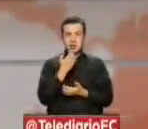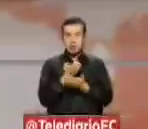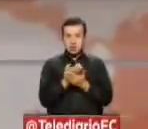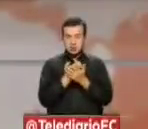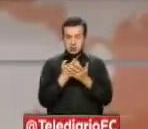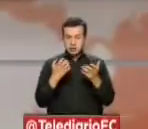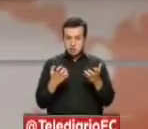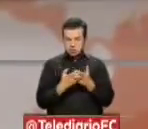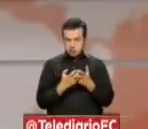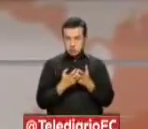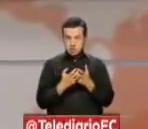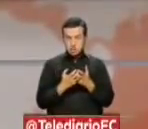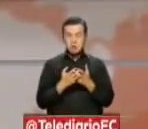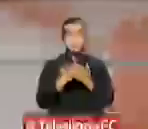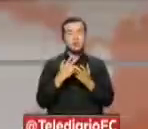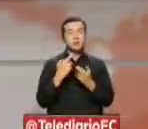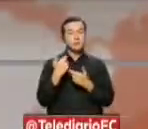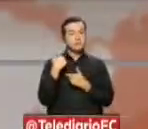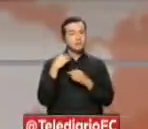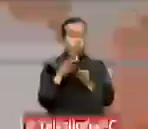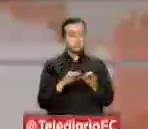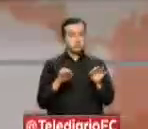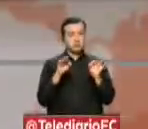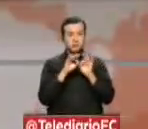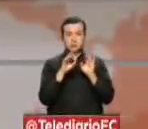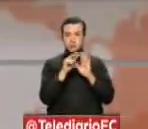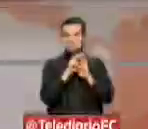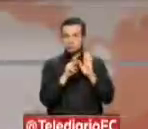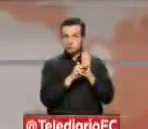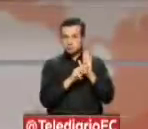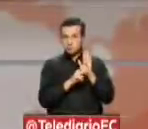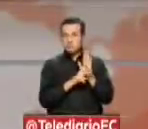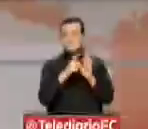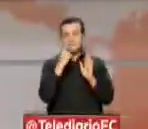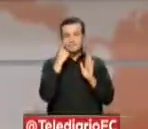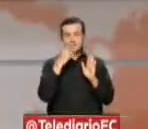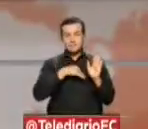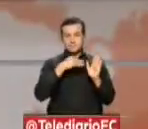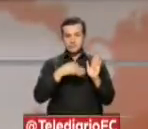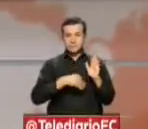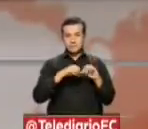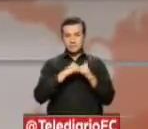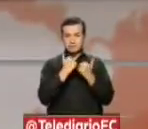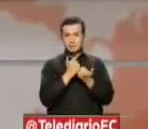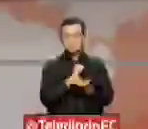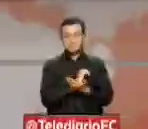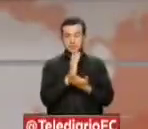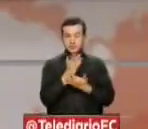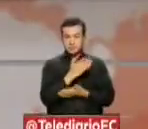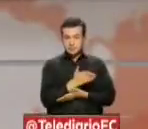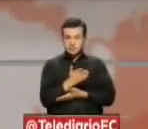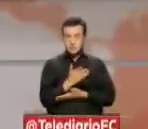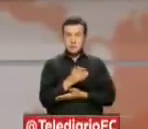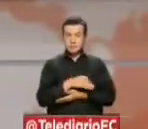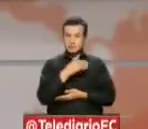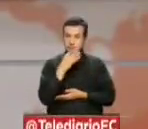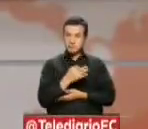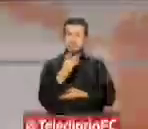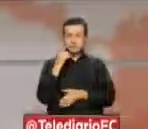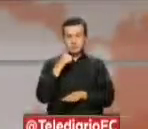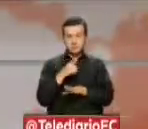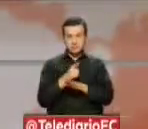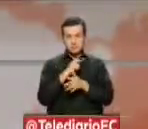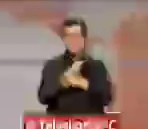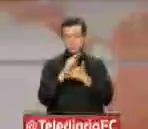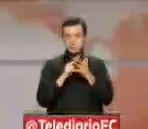dije anteriormente, tiene un papel muy amplio para normar la condición ética de los asambleístas y para hacer que se cumplan las disposiciones o